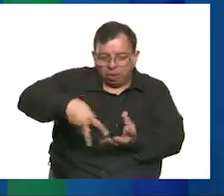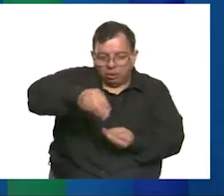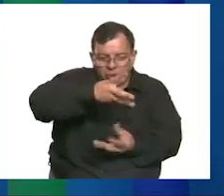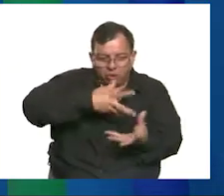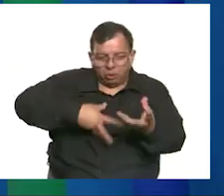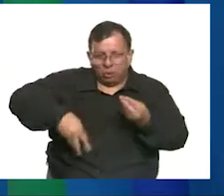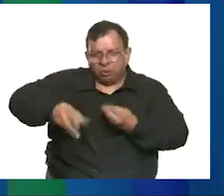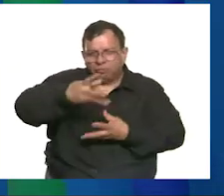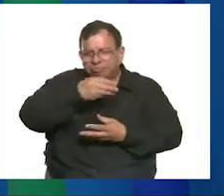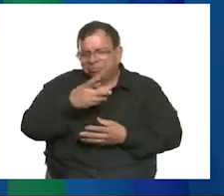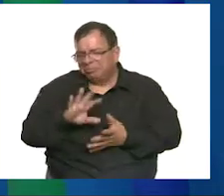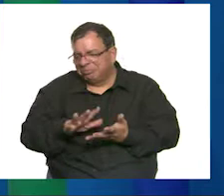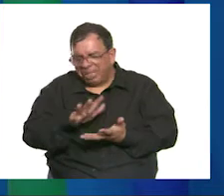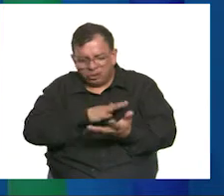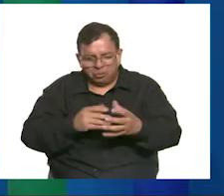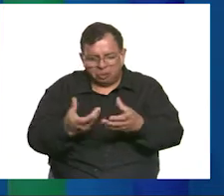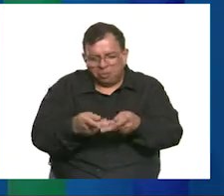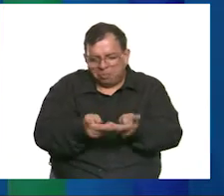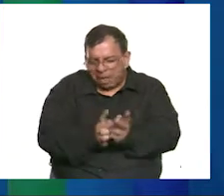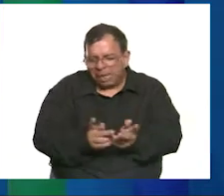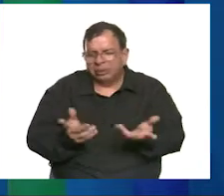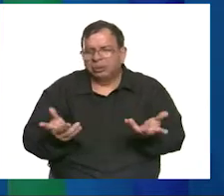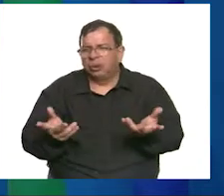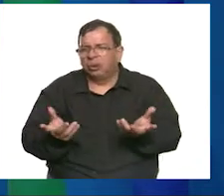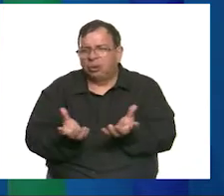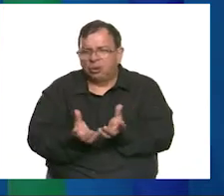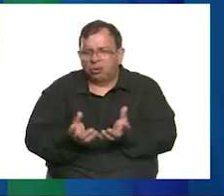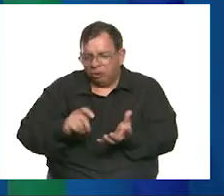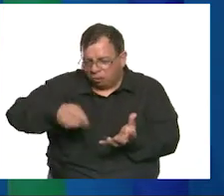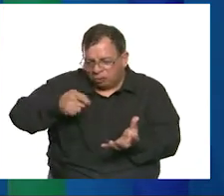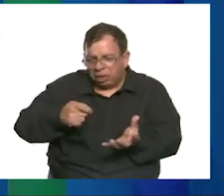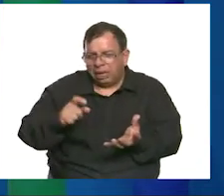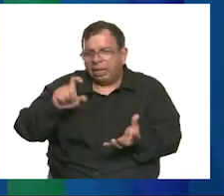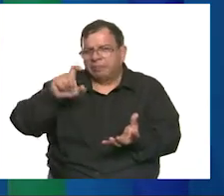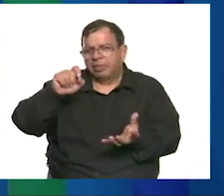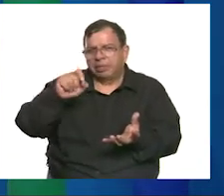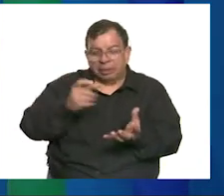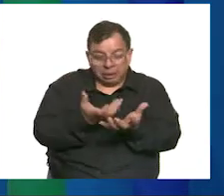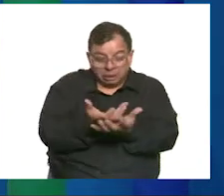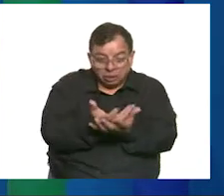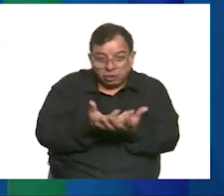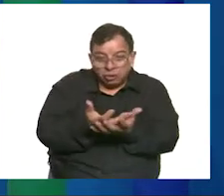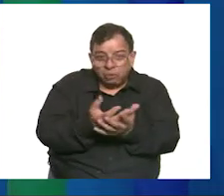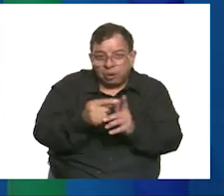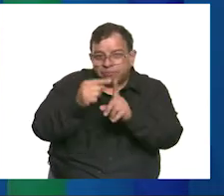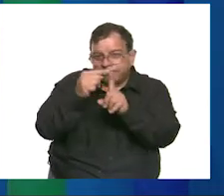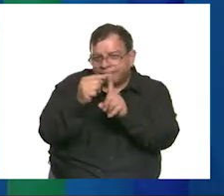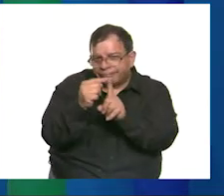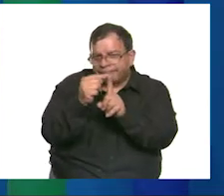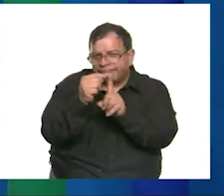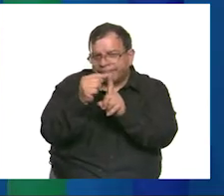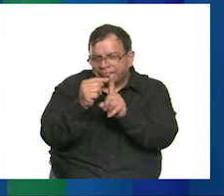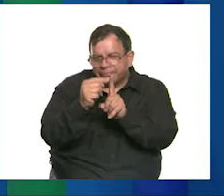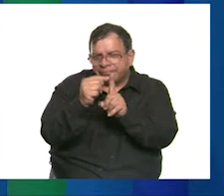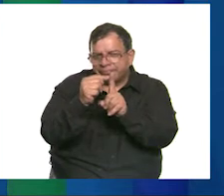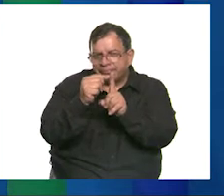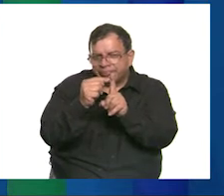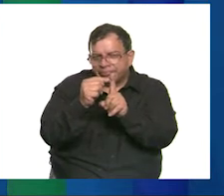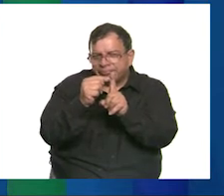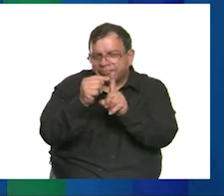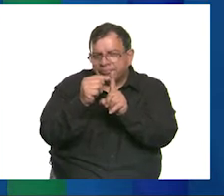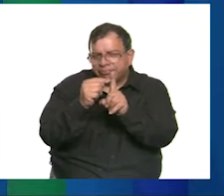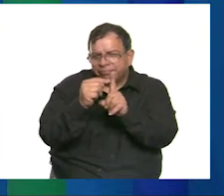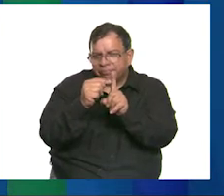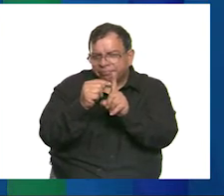suponemos estaban a 20 grados Celsius, por lo que se reducirá gradualmente la temperatura de la sopa cada vez que